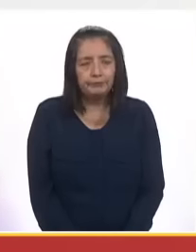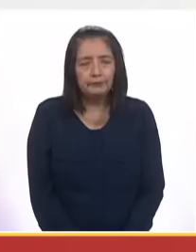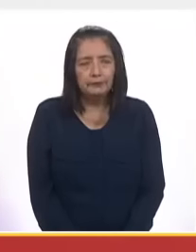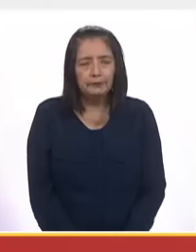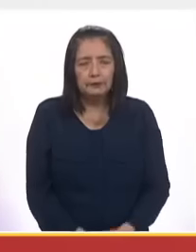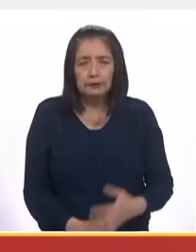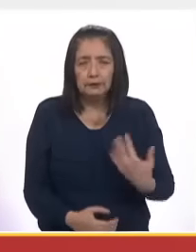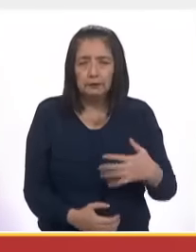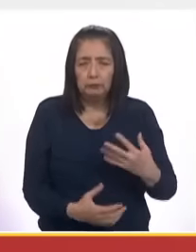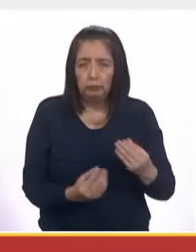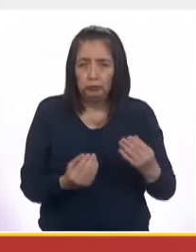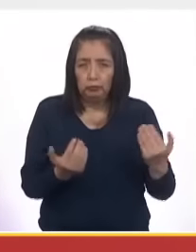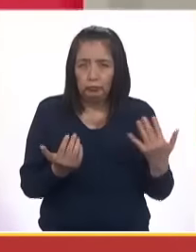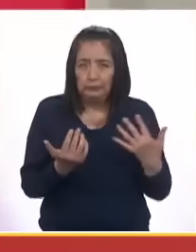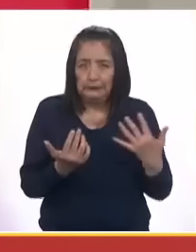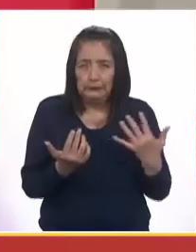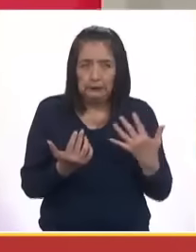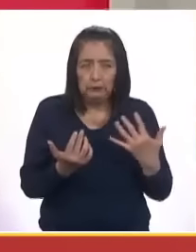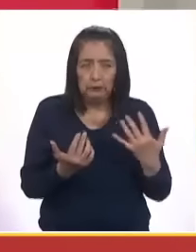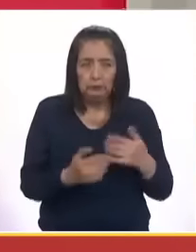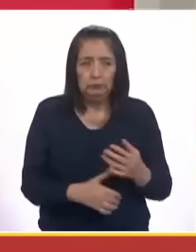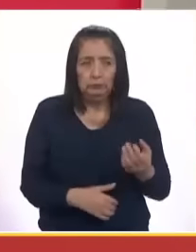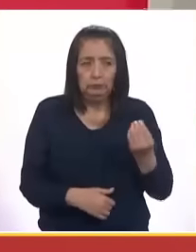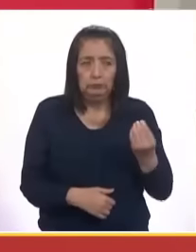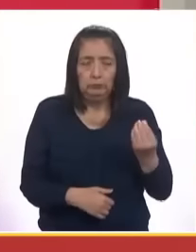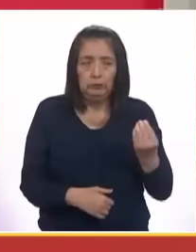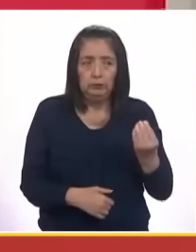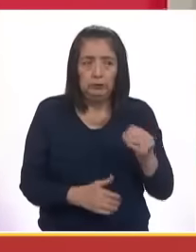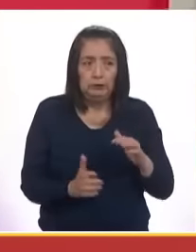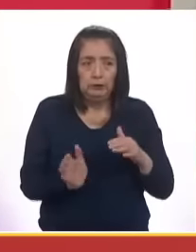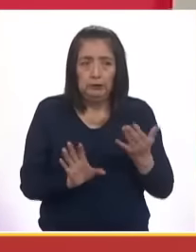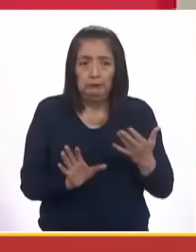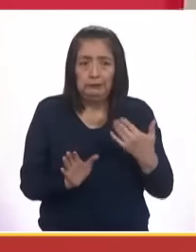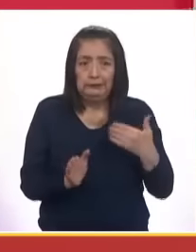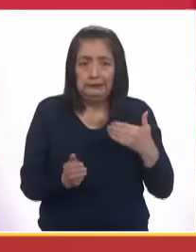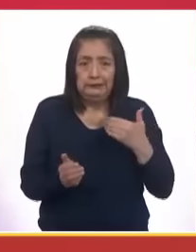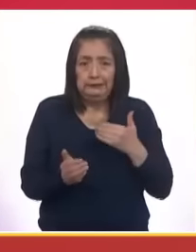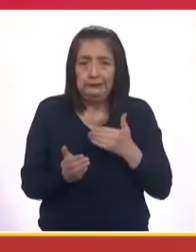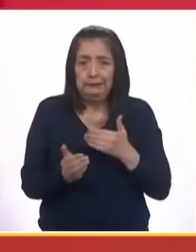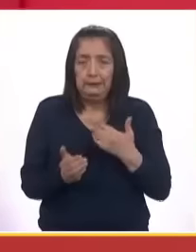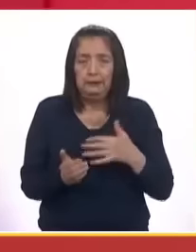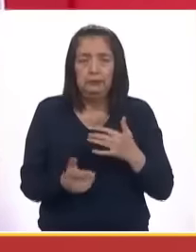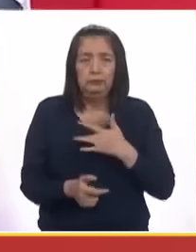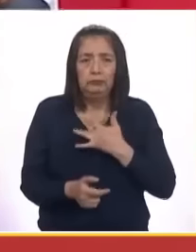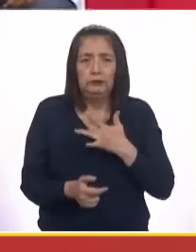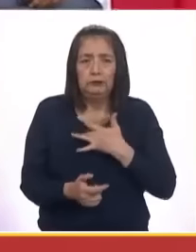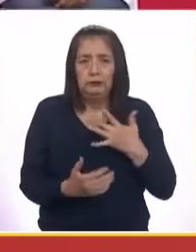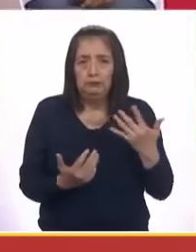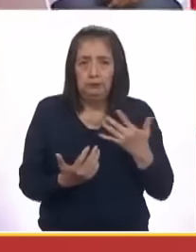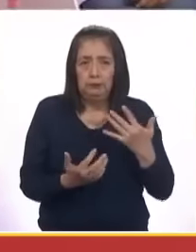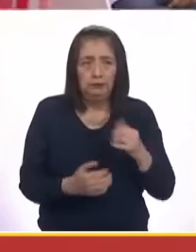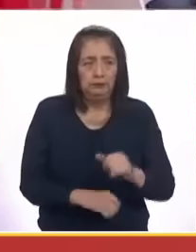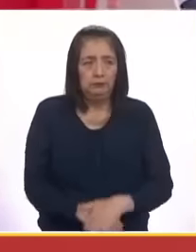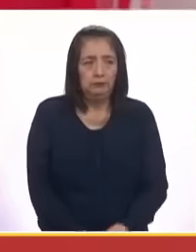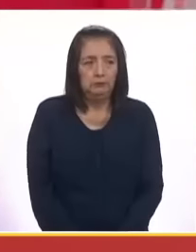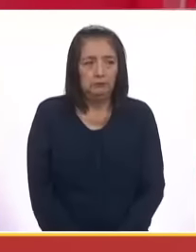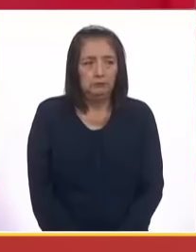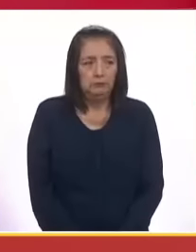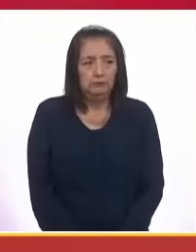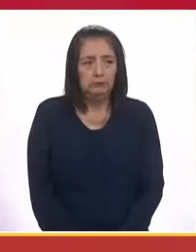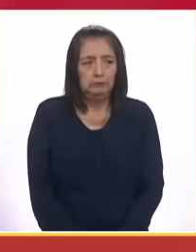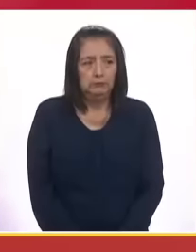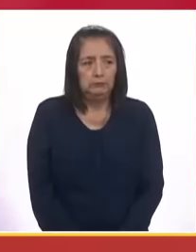de mucho miedo, porque cuando la muerte te abraza, sientes miedo.